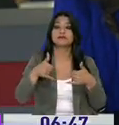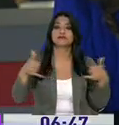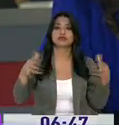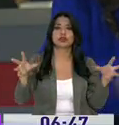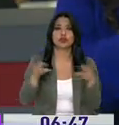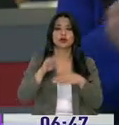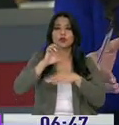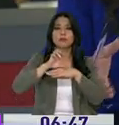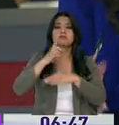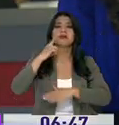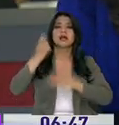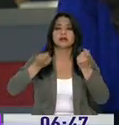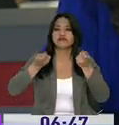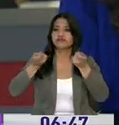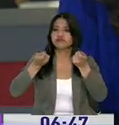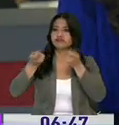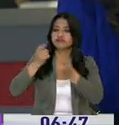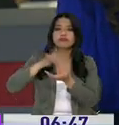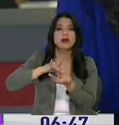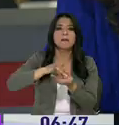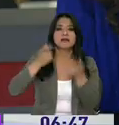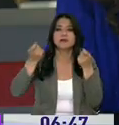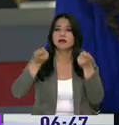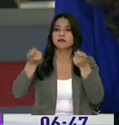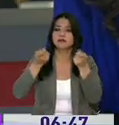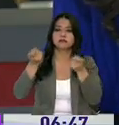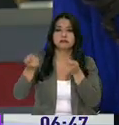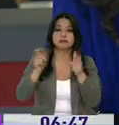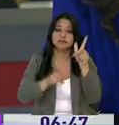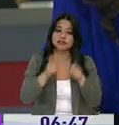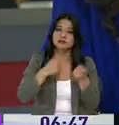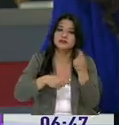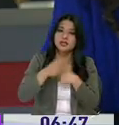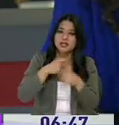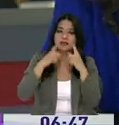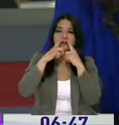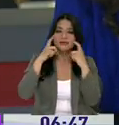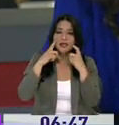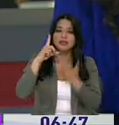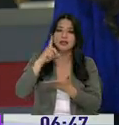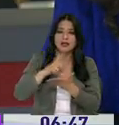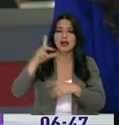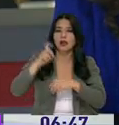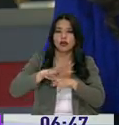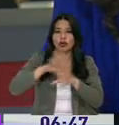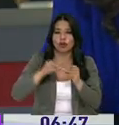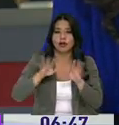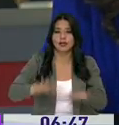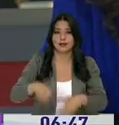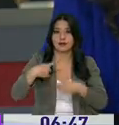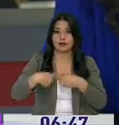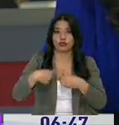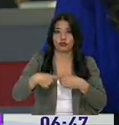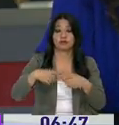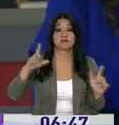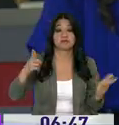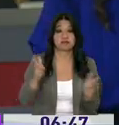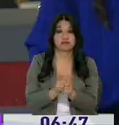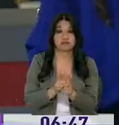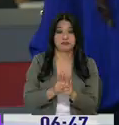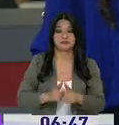para controlar los precios de insumos demandados para la prevención del coronavirus. En Quito, muchos de los productos escasearon.